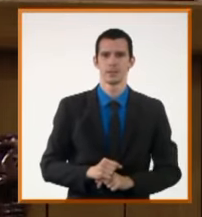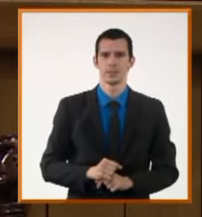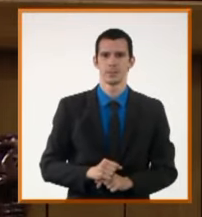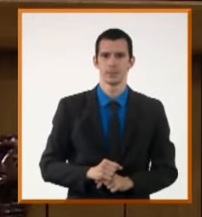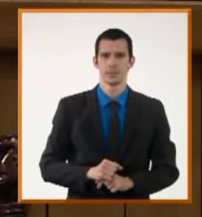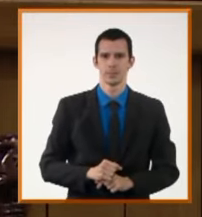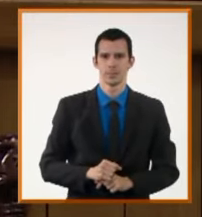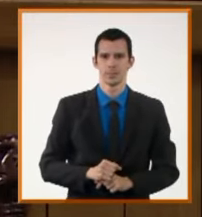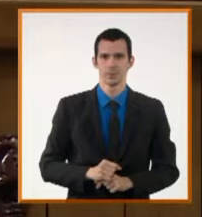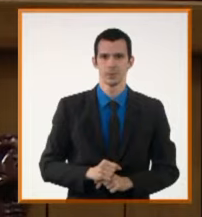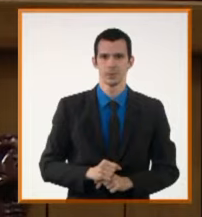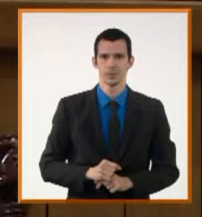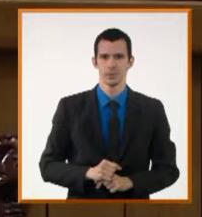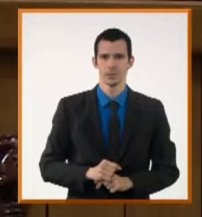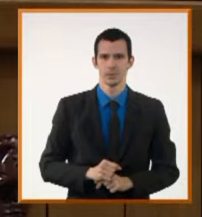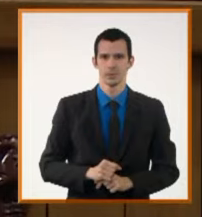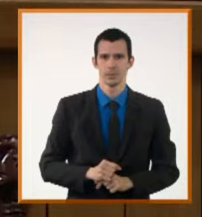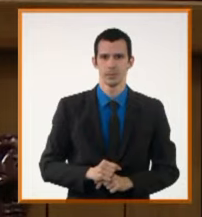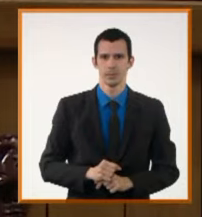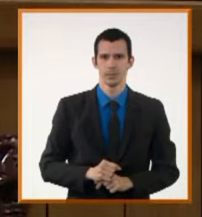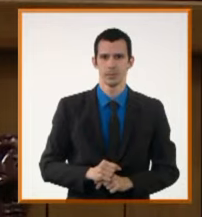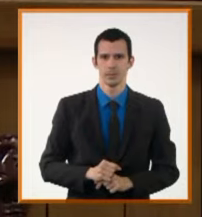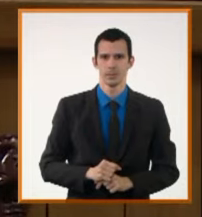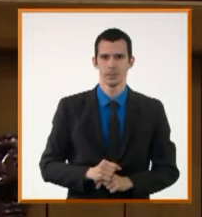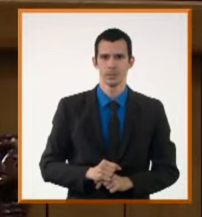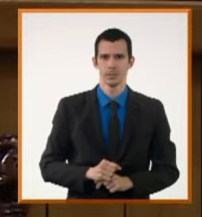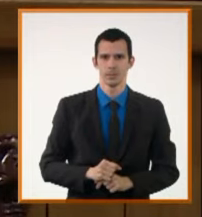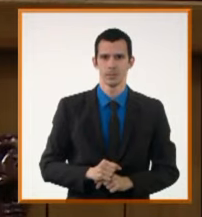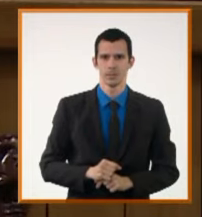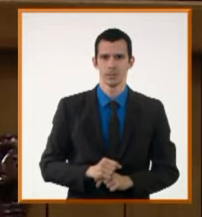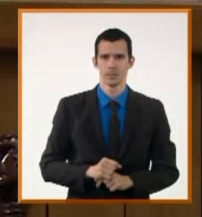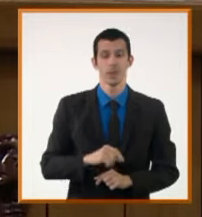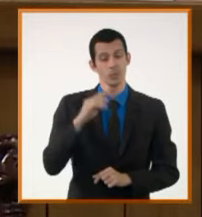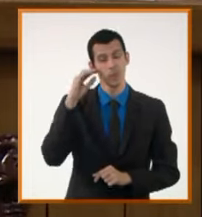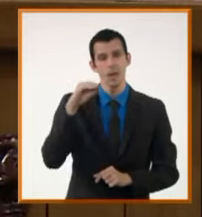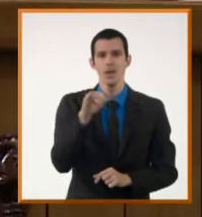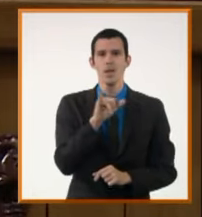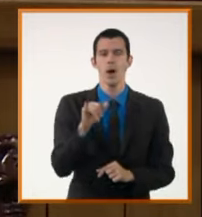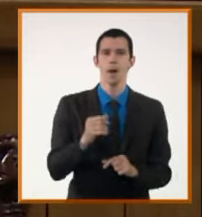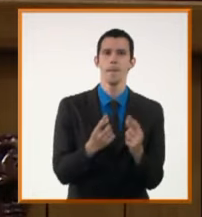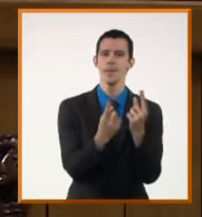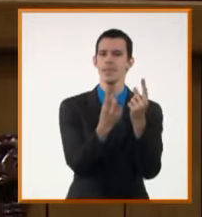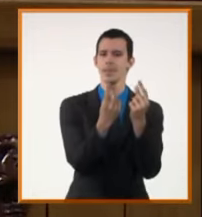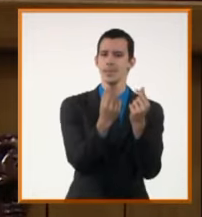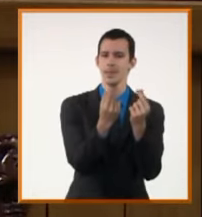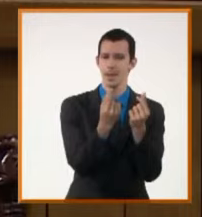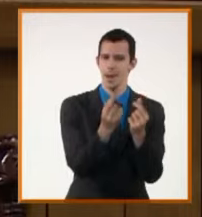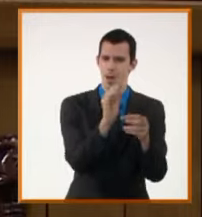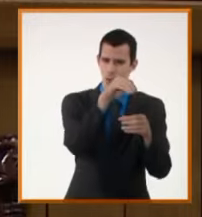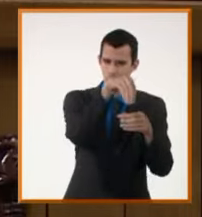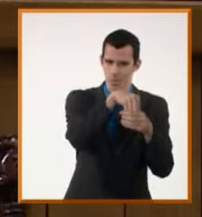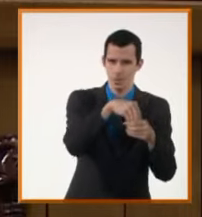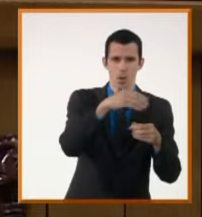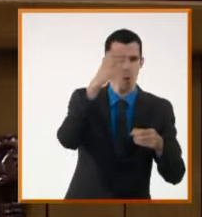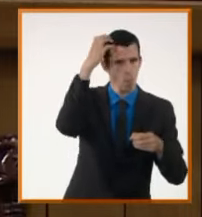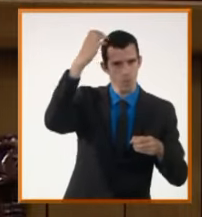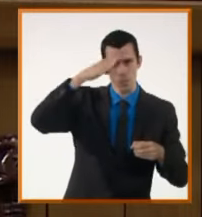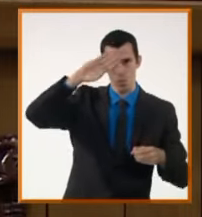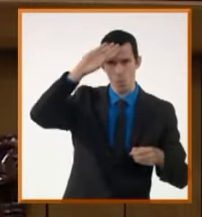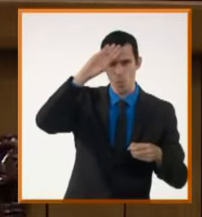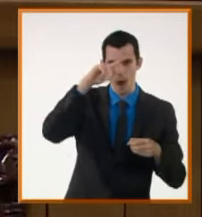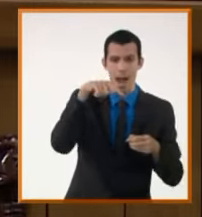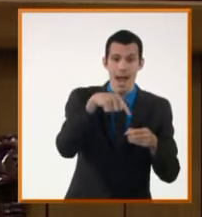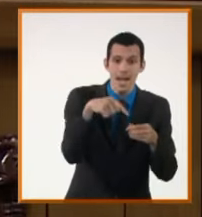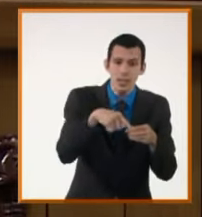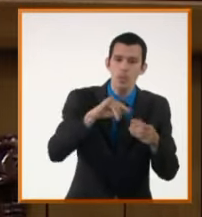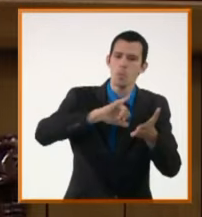Se presentó un incremento del déficit presupuestario a partir de lo que yo hablaba ahorita. No se alcanzaron los ingresos, no